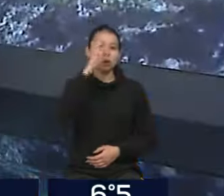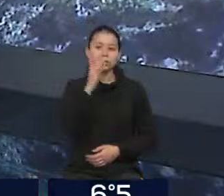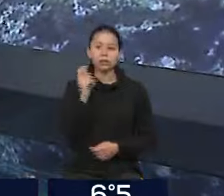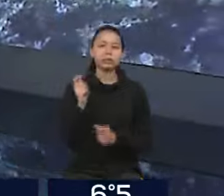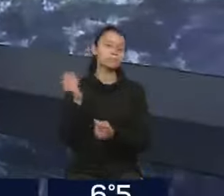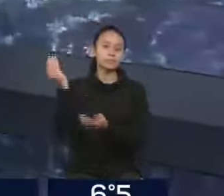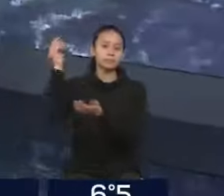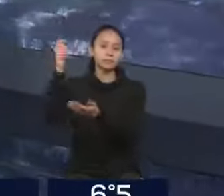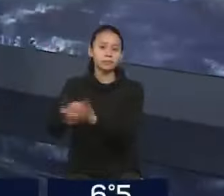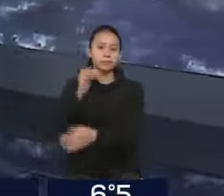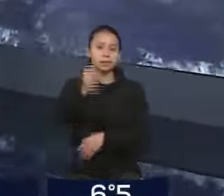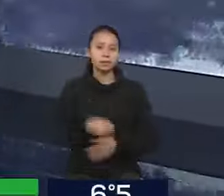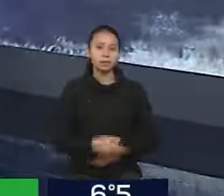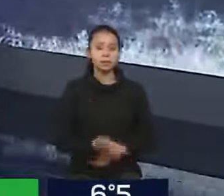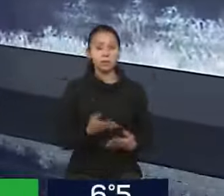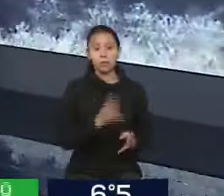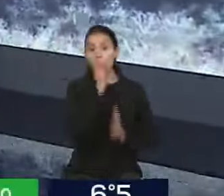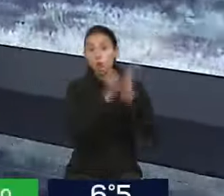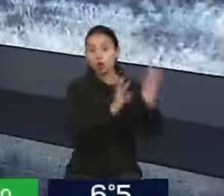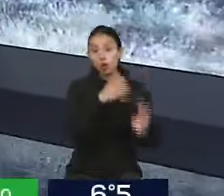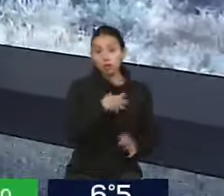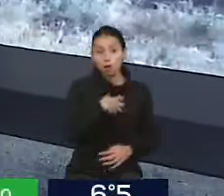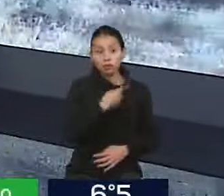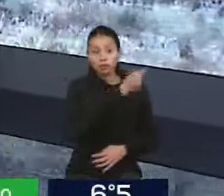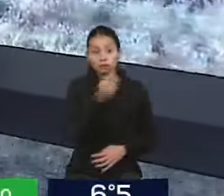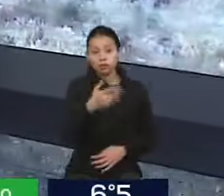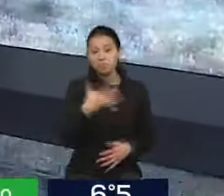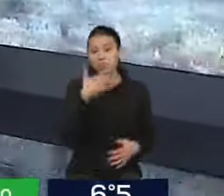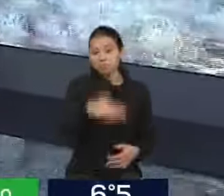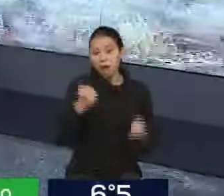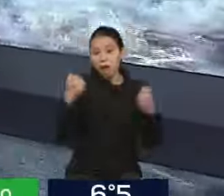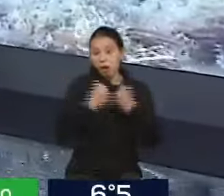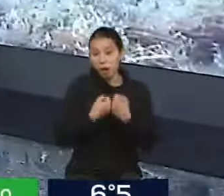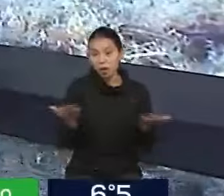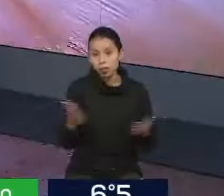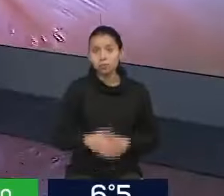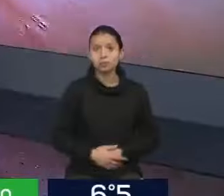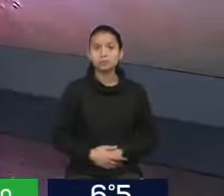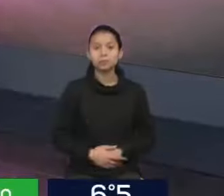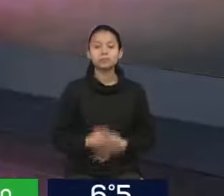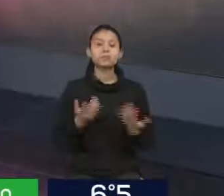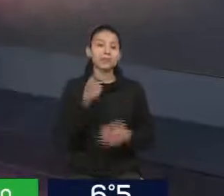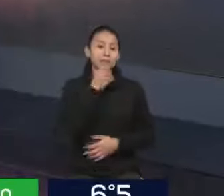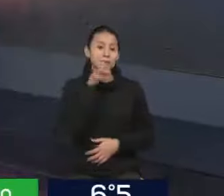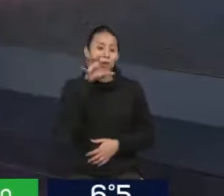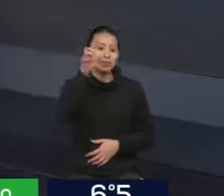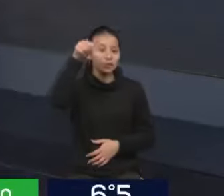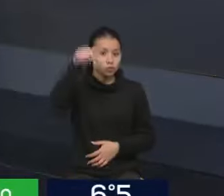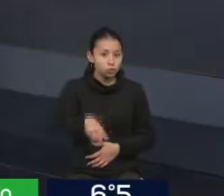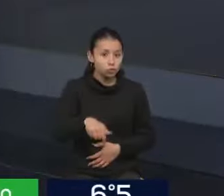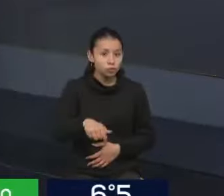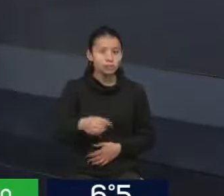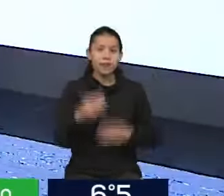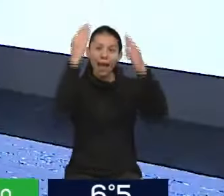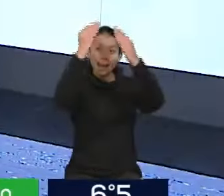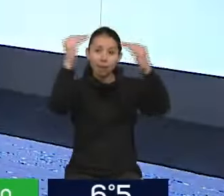Los productores están de acuerdo con esto. Dicen, sí, sí, las tomamos. Pero cuando vienen las piedras, particularmente en el sur, dicen, ni la malla antigranizo